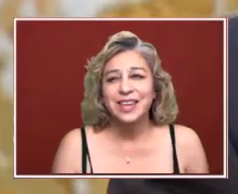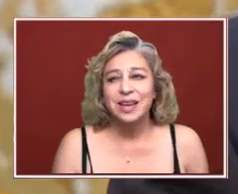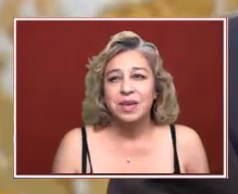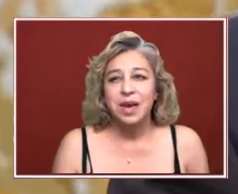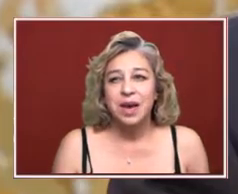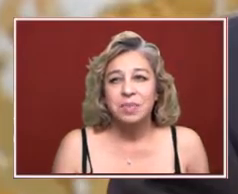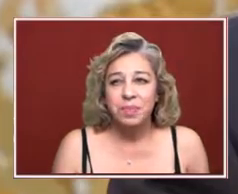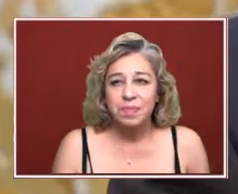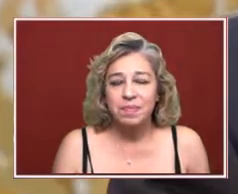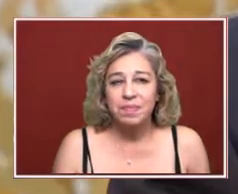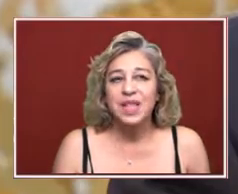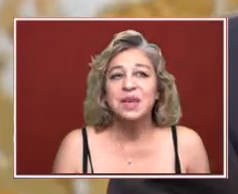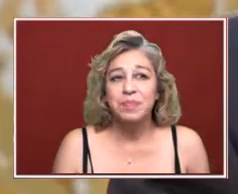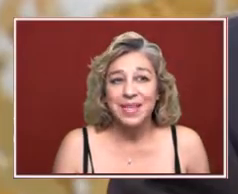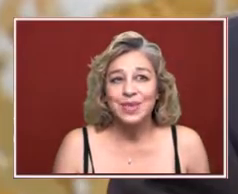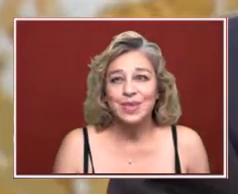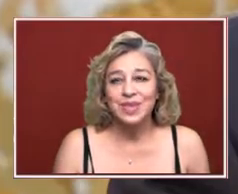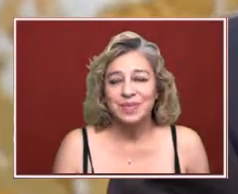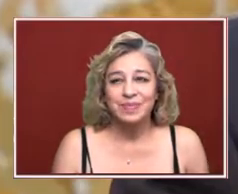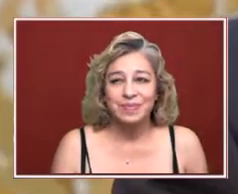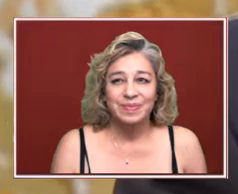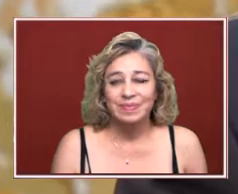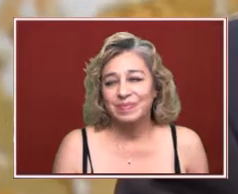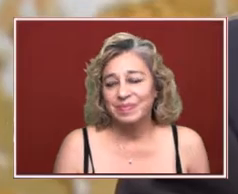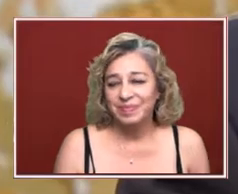300,000 million pesos.